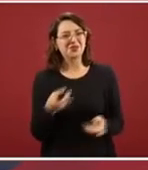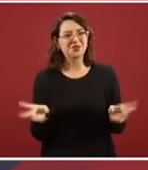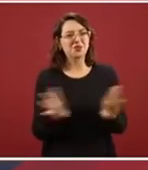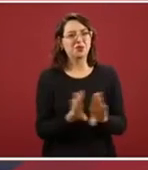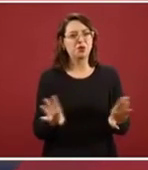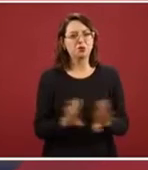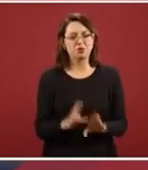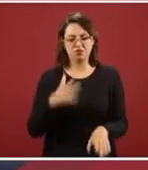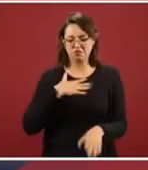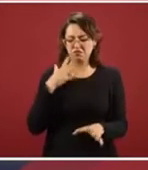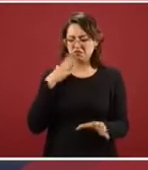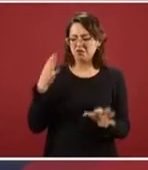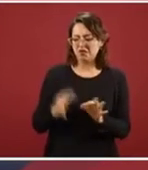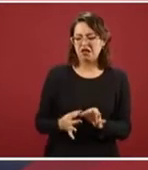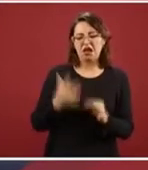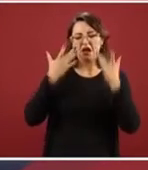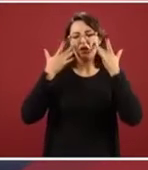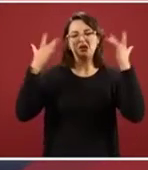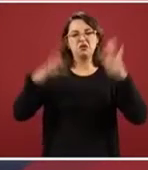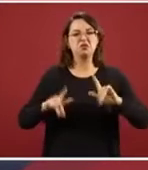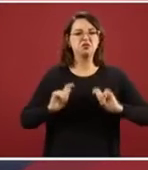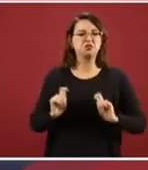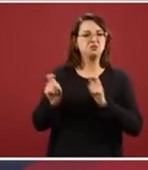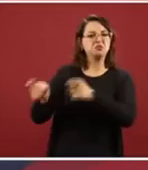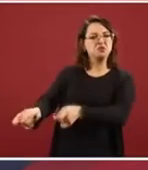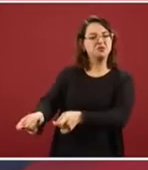su responsabilidad